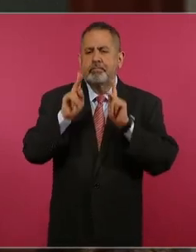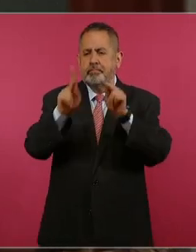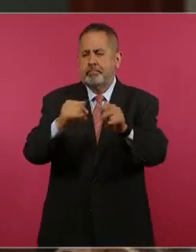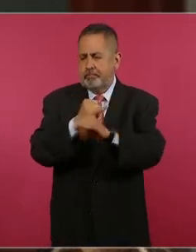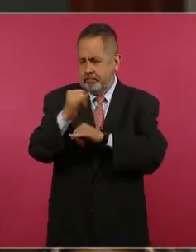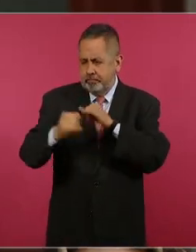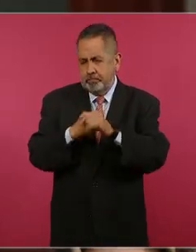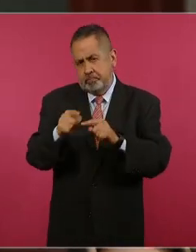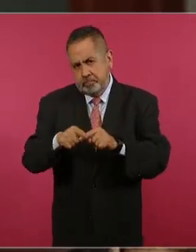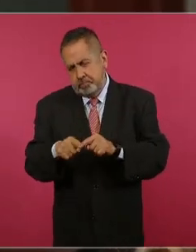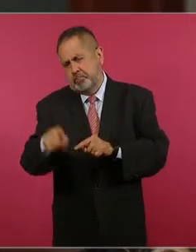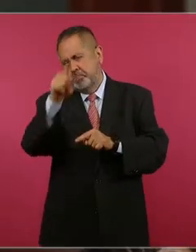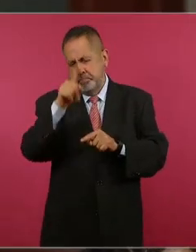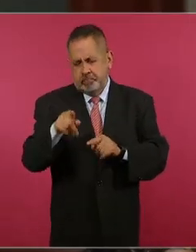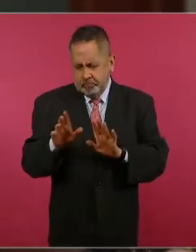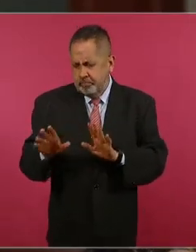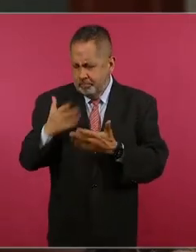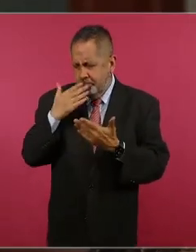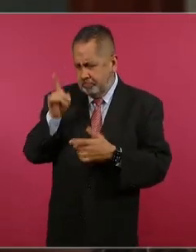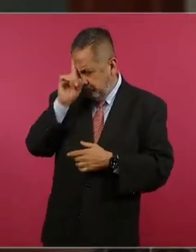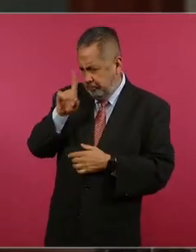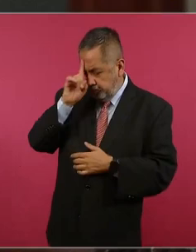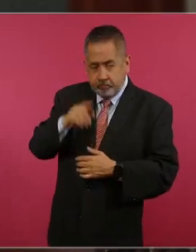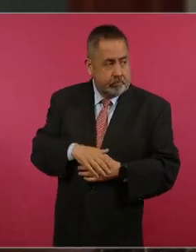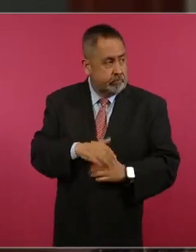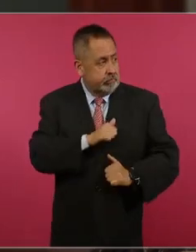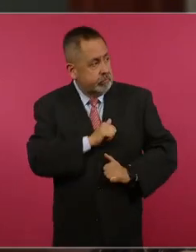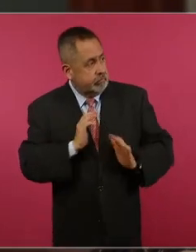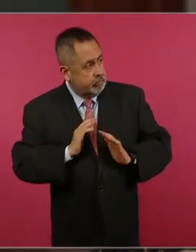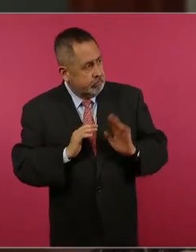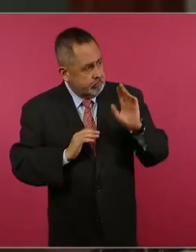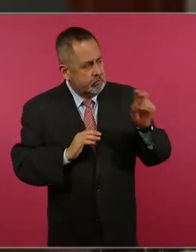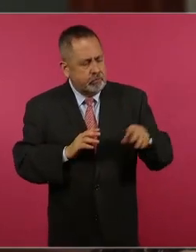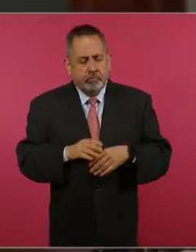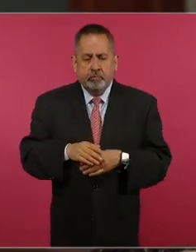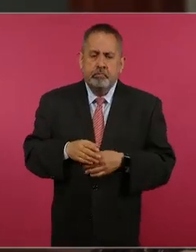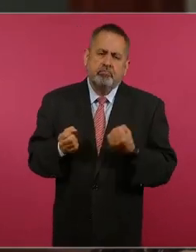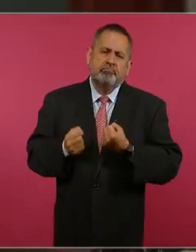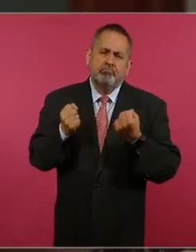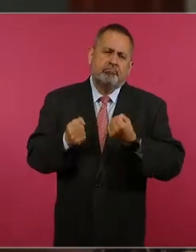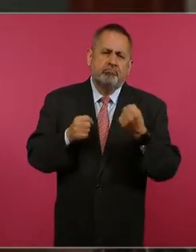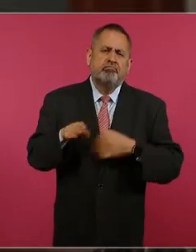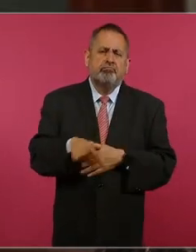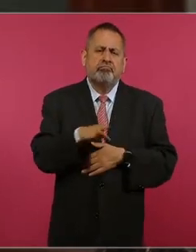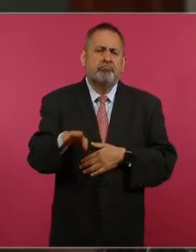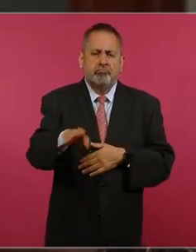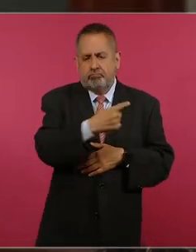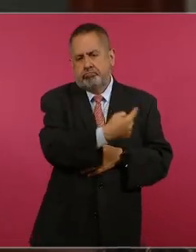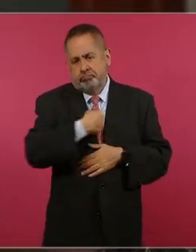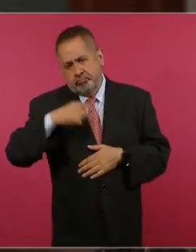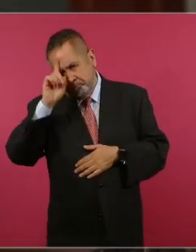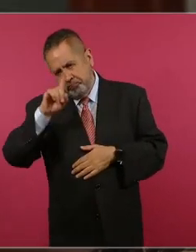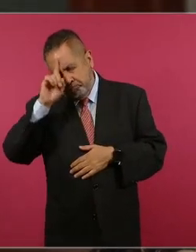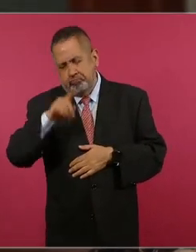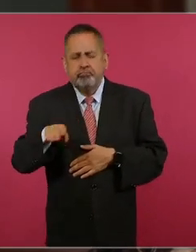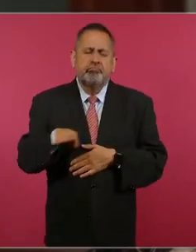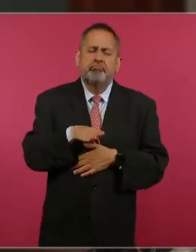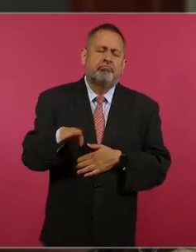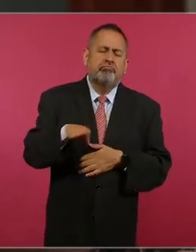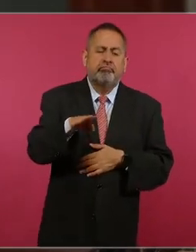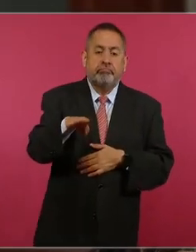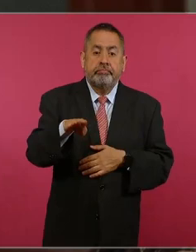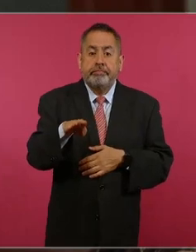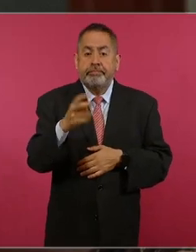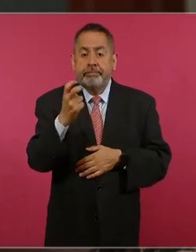internacional hacia Roma. Él se adentró al municipio siguiendo las recomendaciones del ejército y ahí